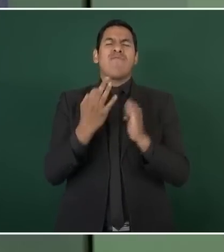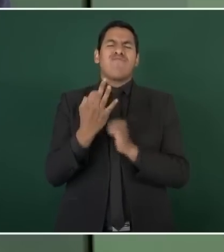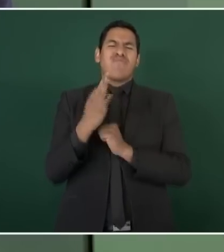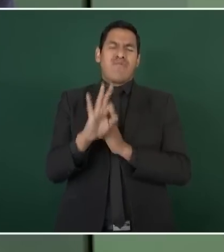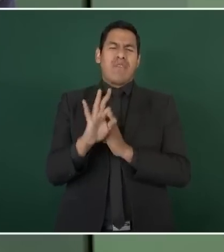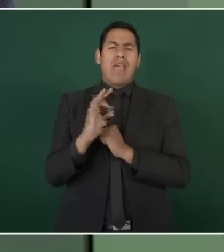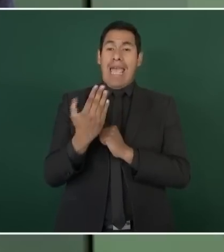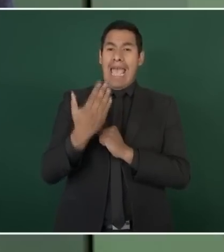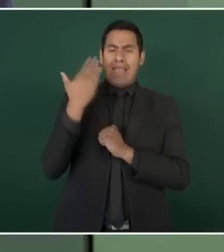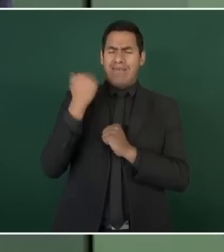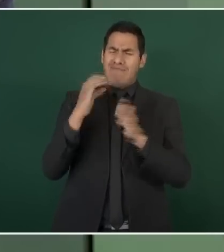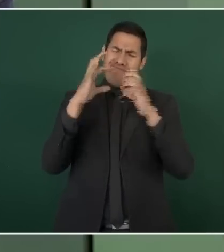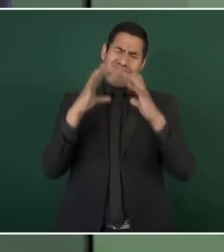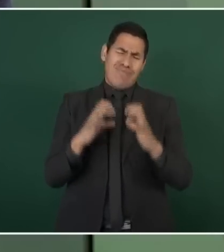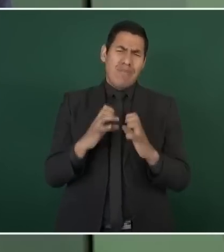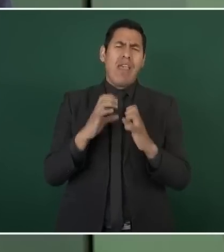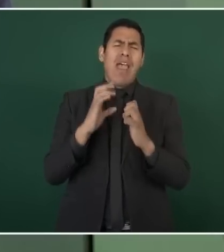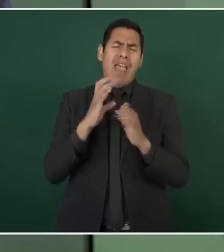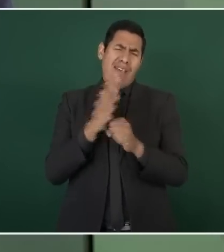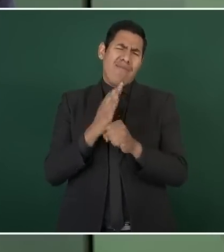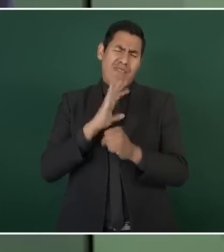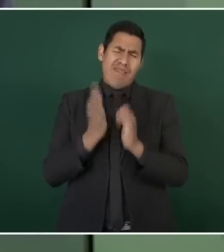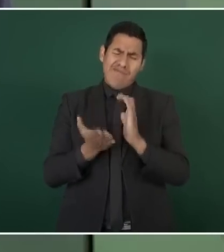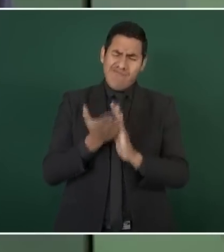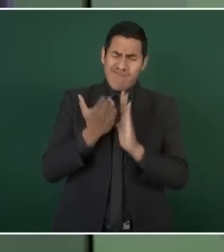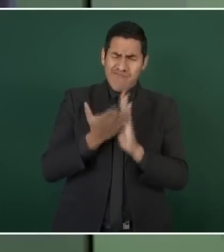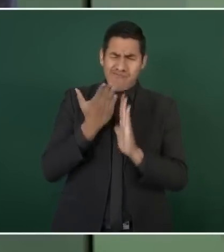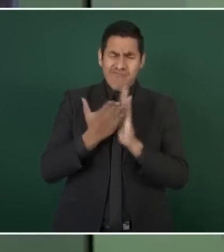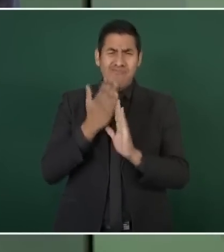reconstruyó de cómo